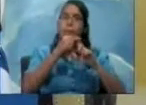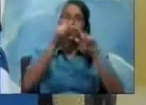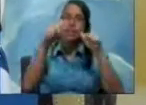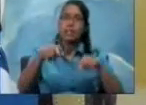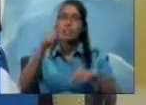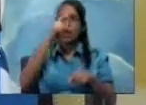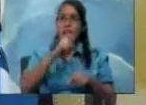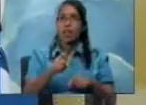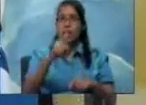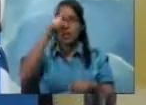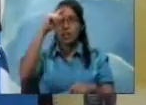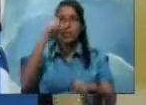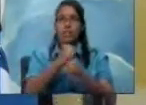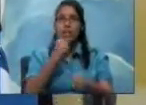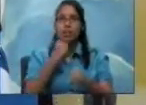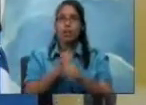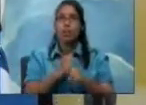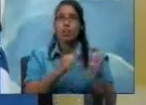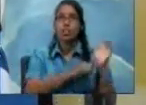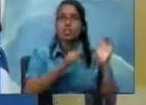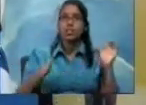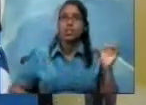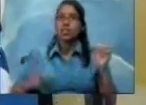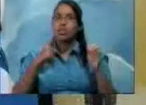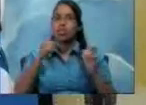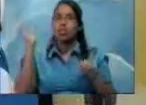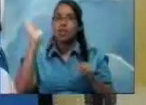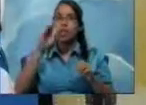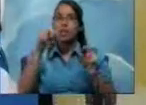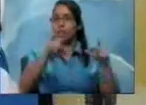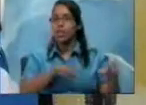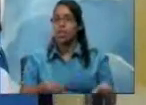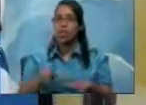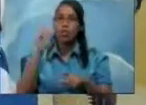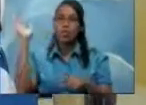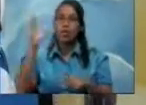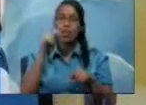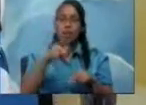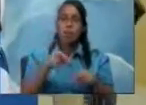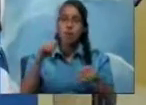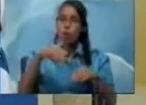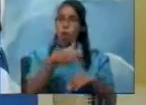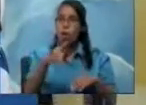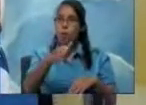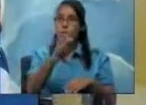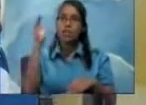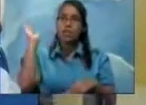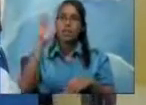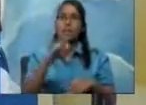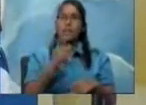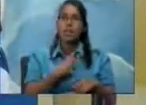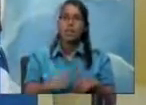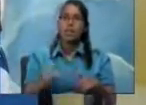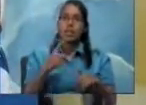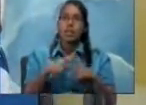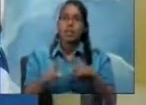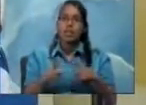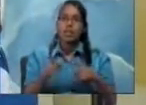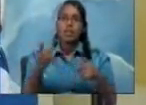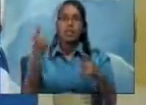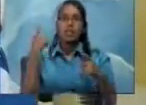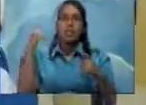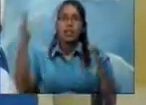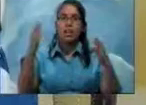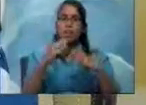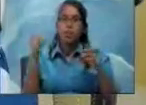especial en el trabajo el señor dijo tráigamelo para acá tráigamelo para acá tráigame los peces tráigame el bono tráigame el fidecomiso tráigame